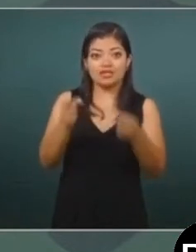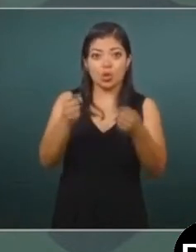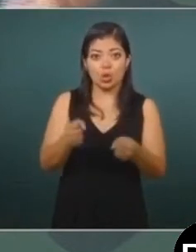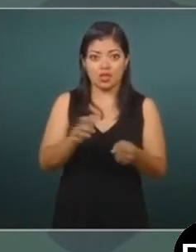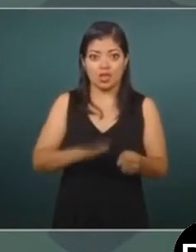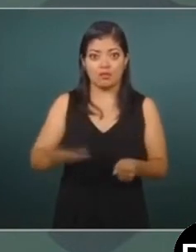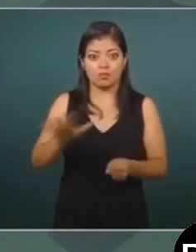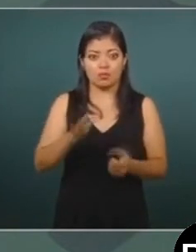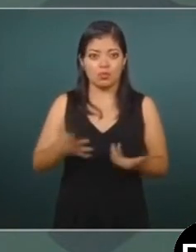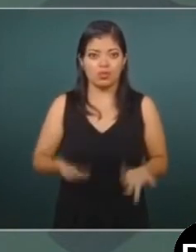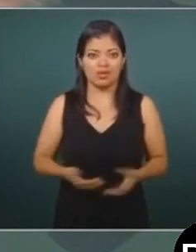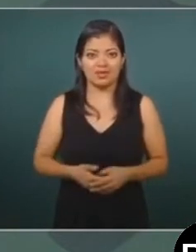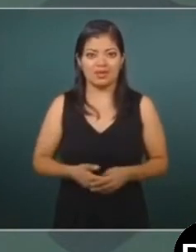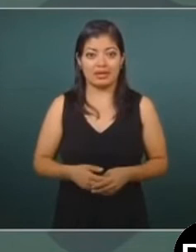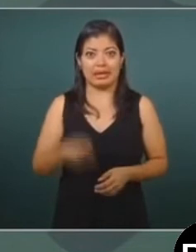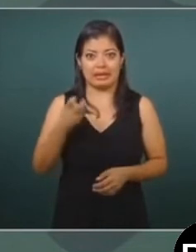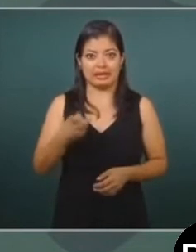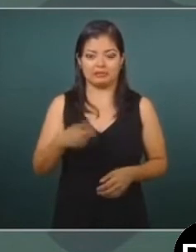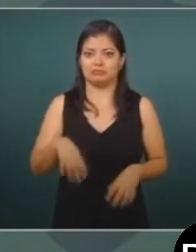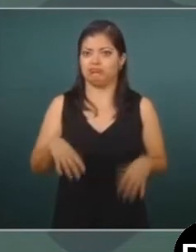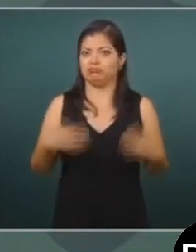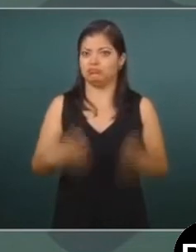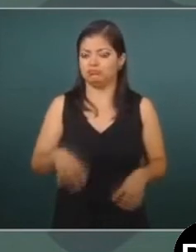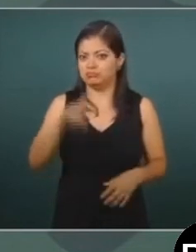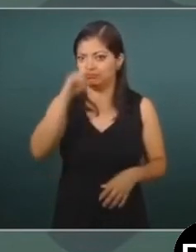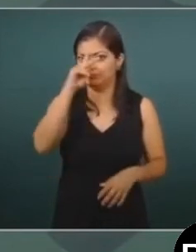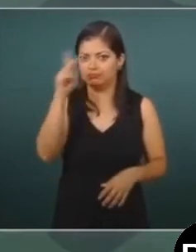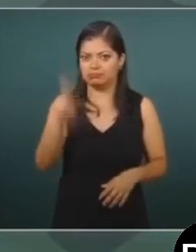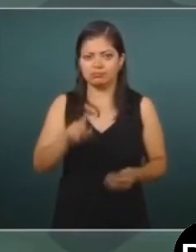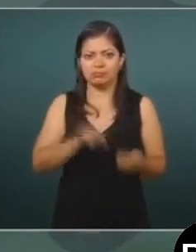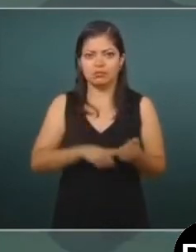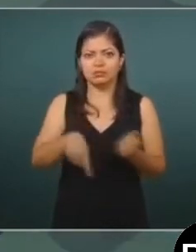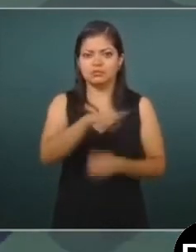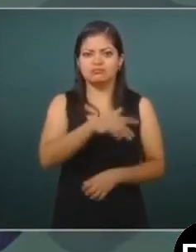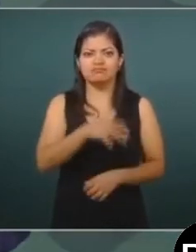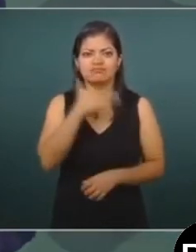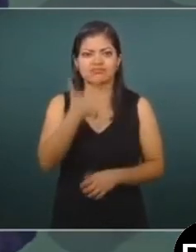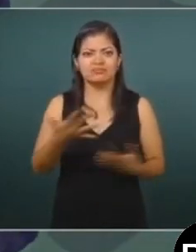Y así estaba podrido el régimen. Ahora resulta que los